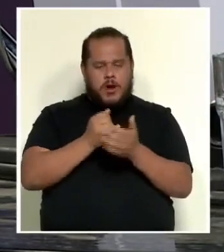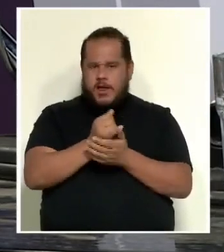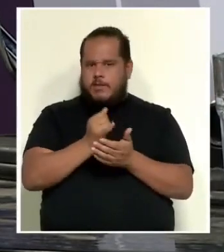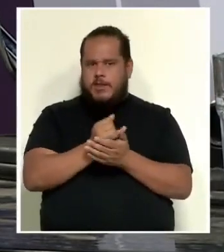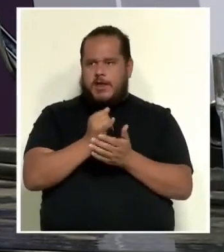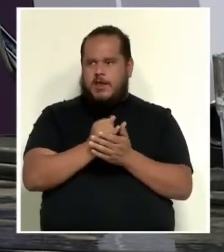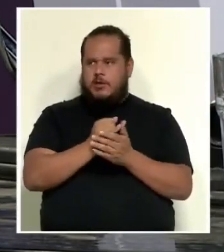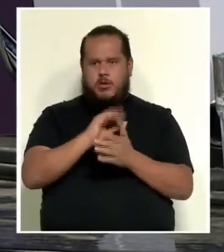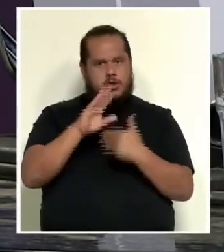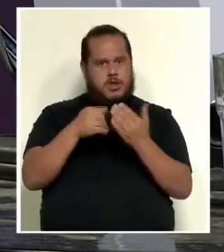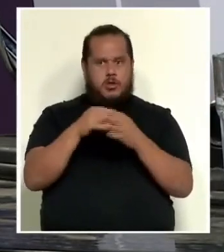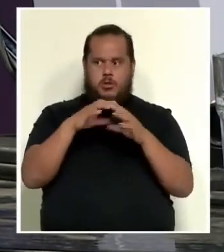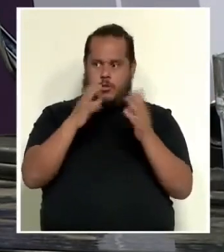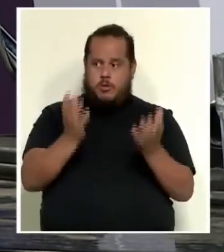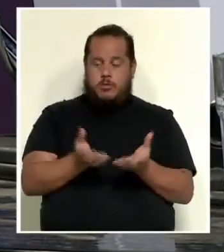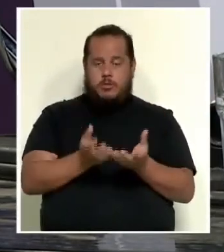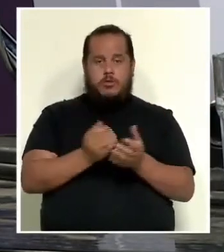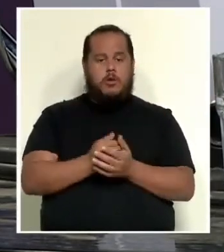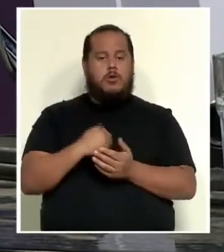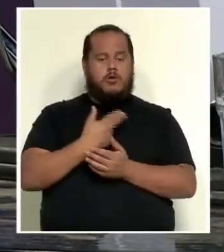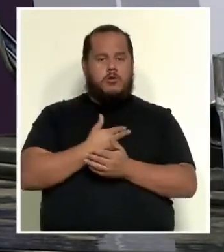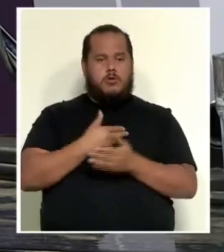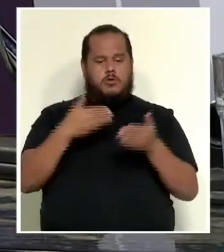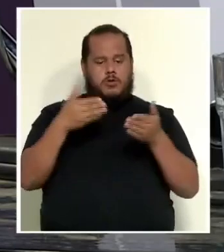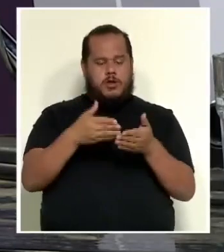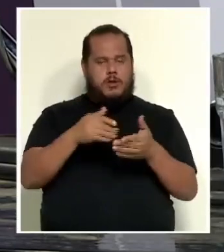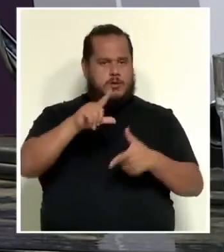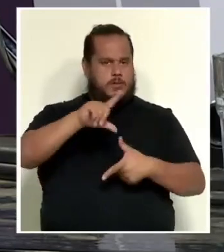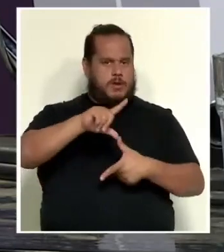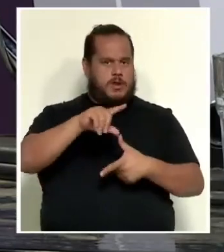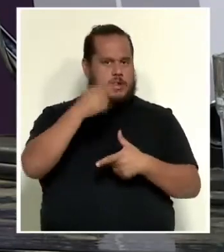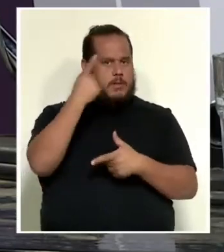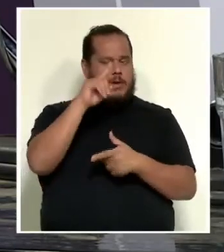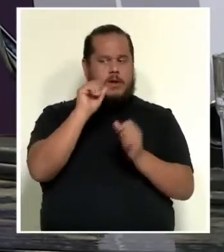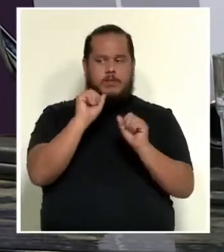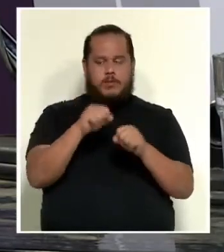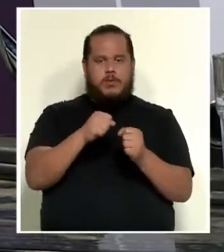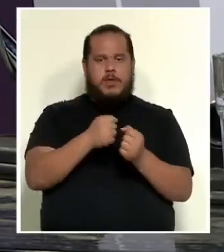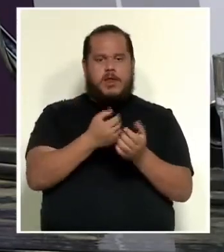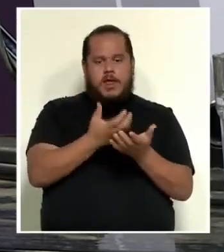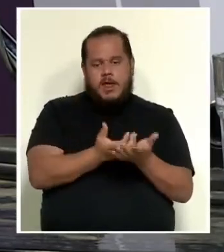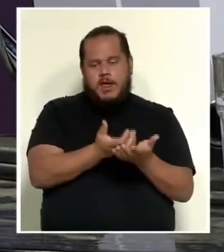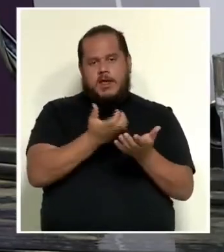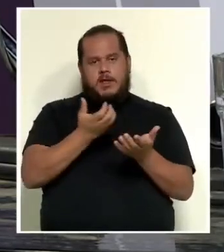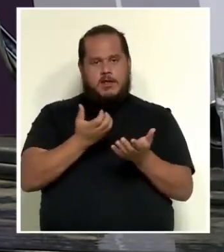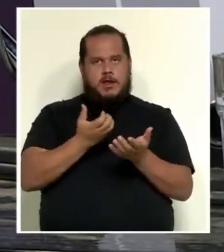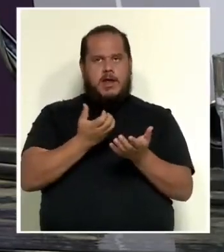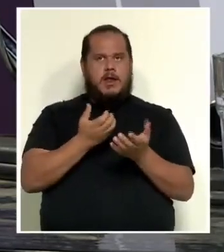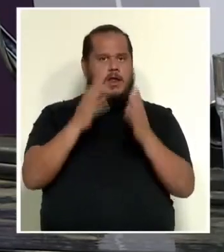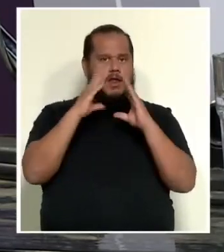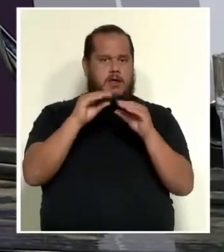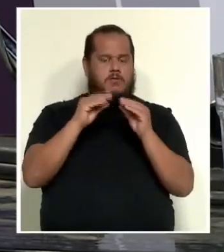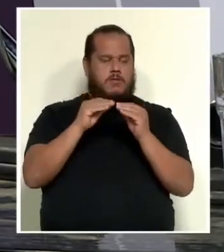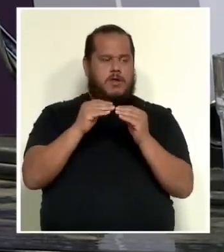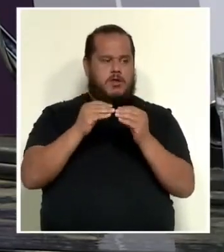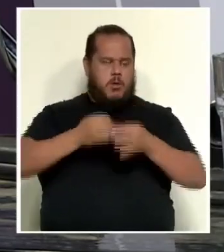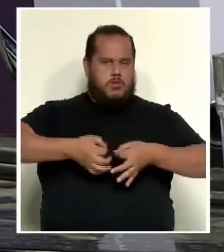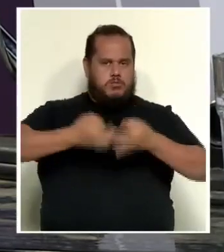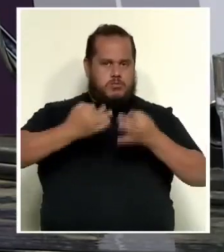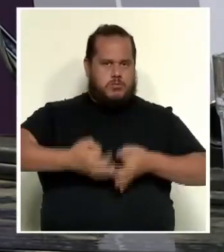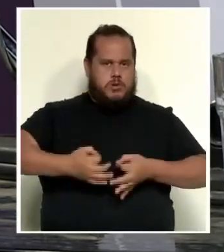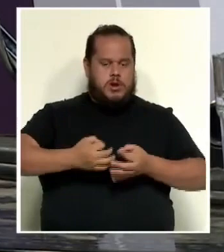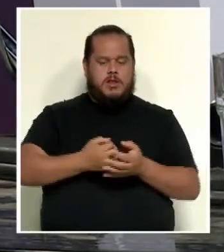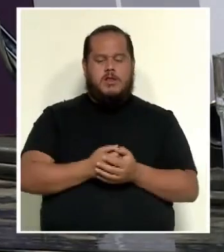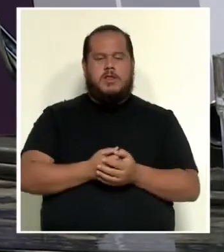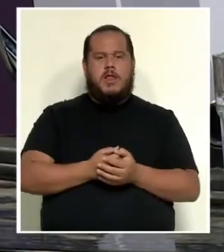investigación del mundo entero. Nosotros nos centramos en América Latina para poder extraer unos datos muy concretos